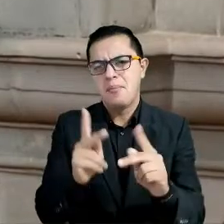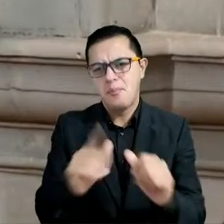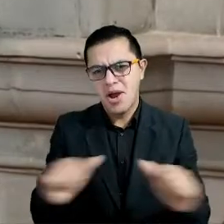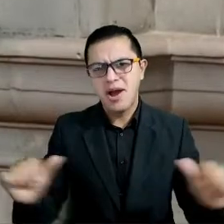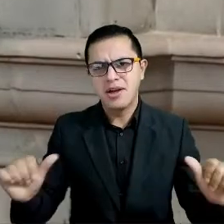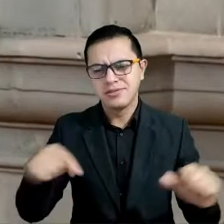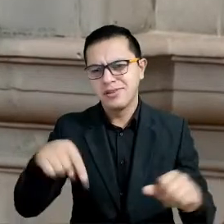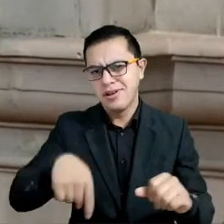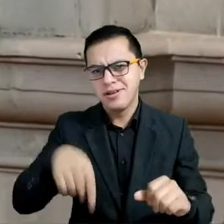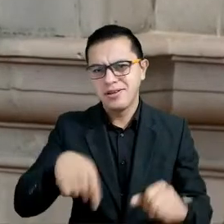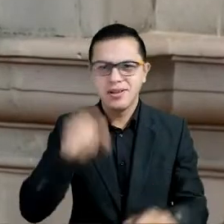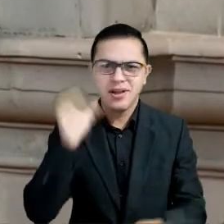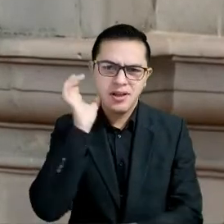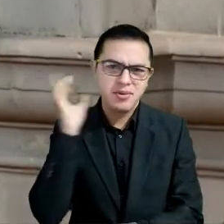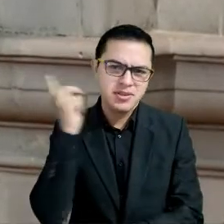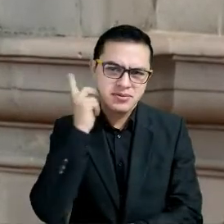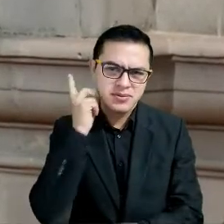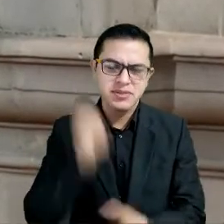Congreso.